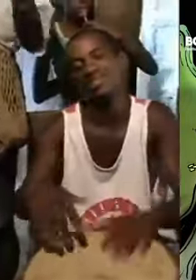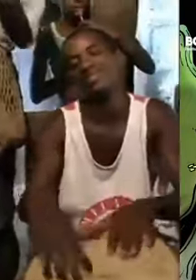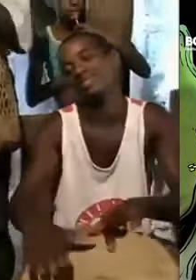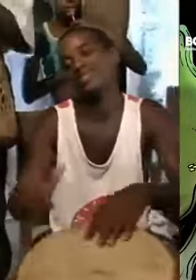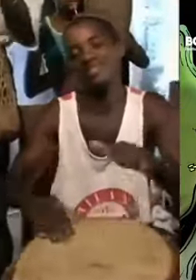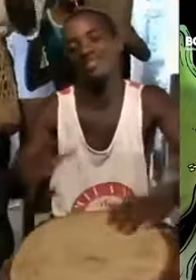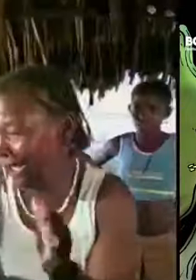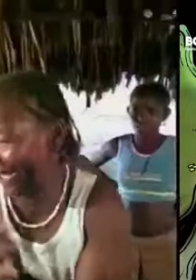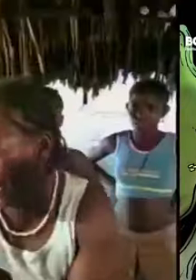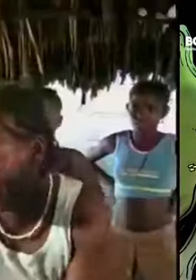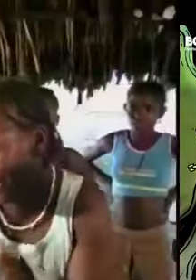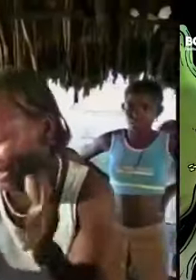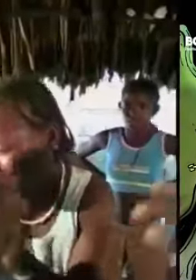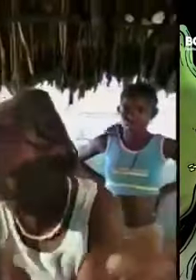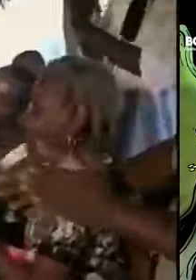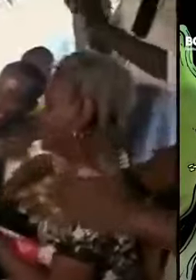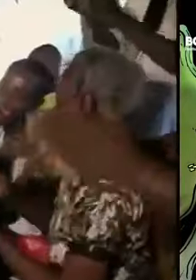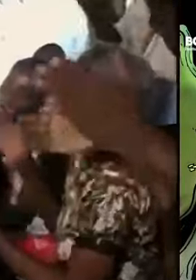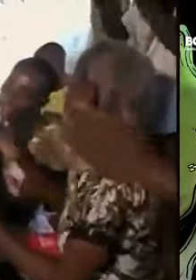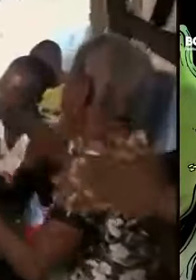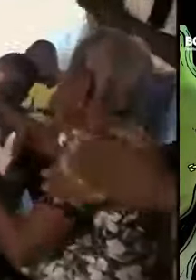La Isabelita